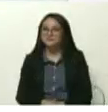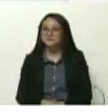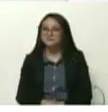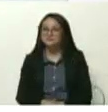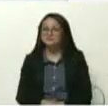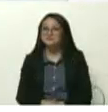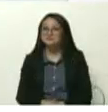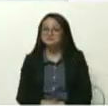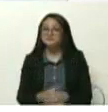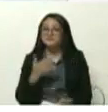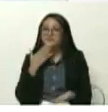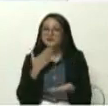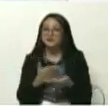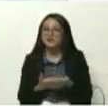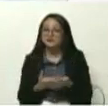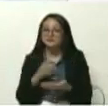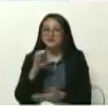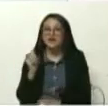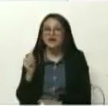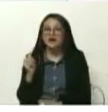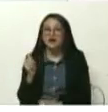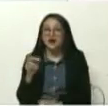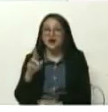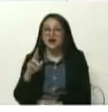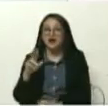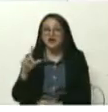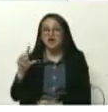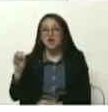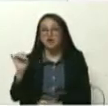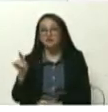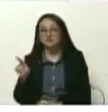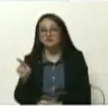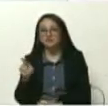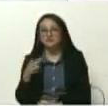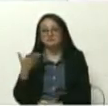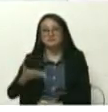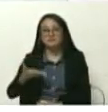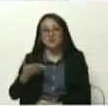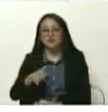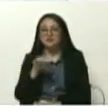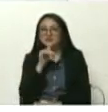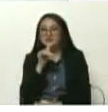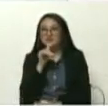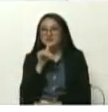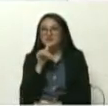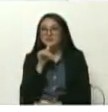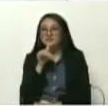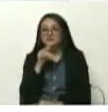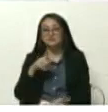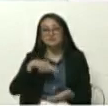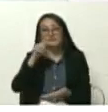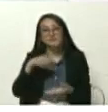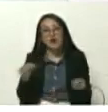Le agradecemos a nuestro compañero Carlos Rebete, importantísima